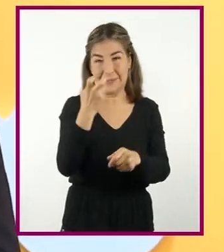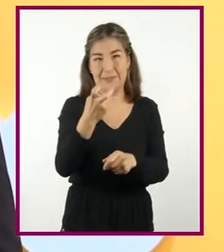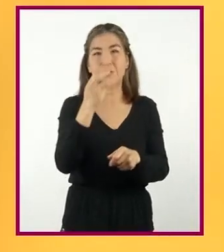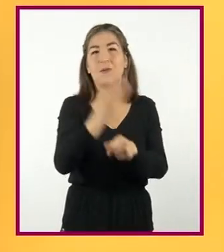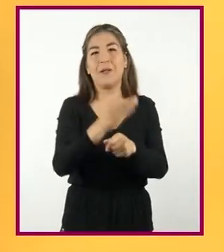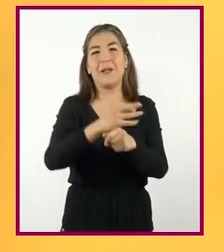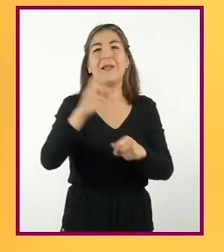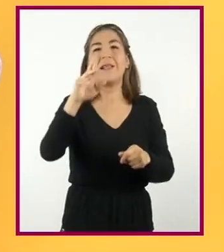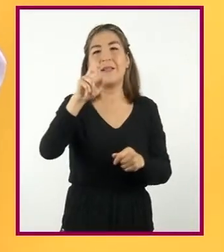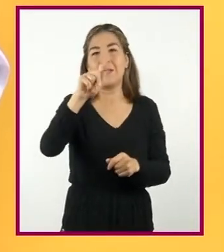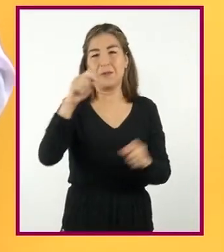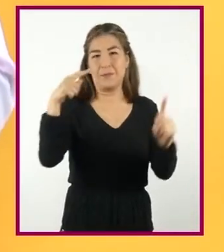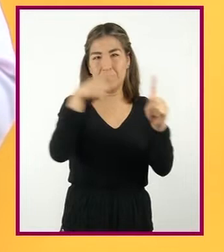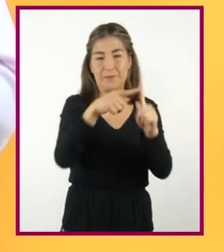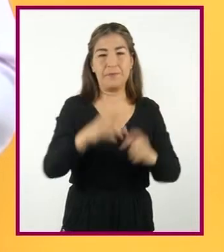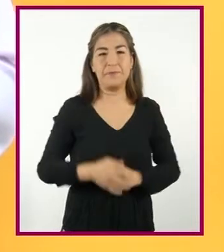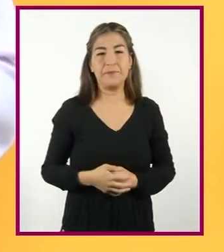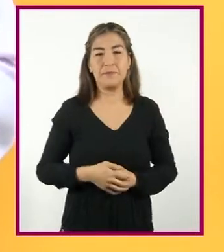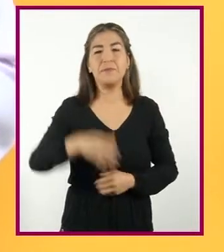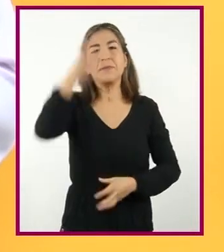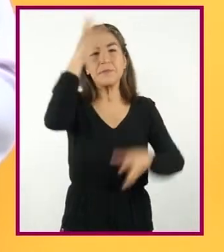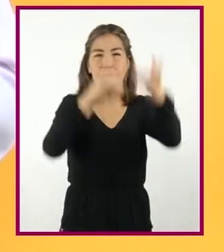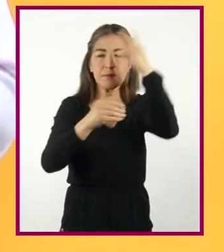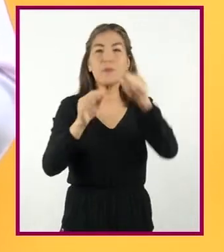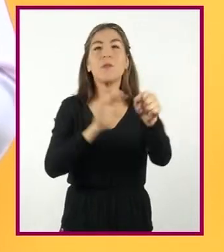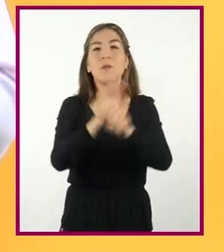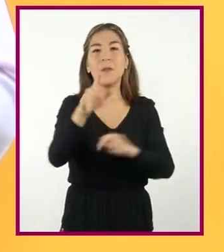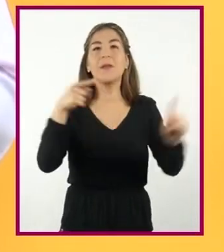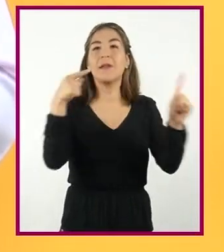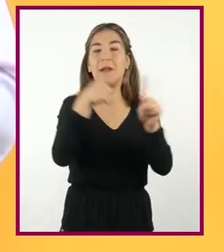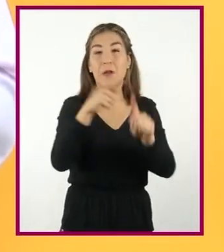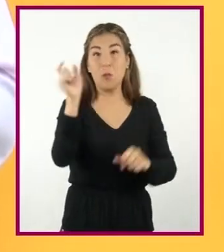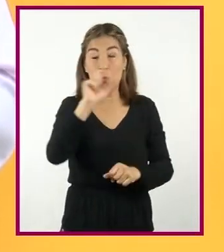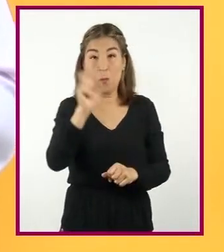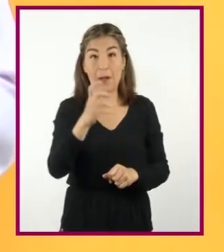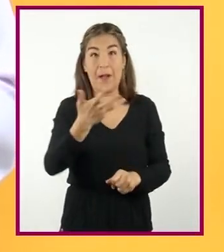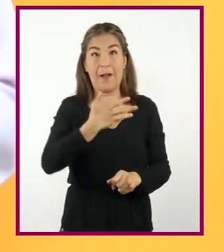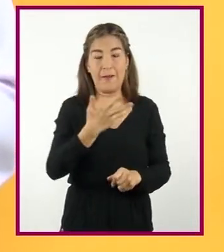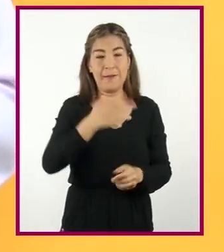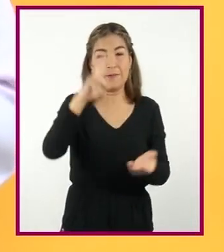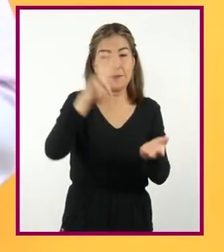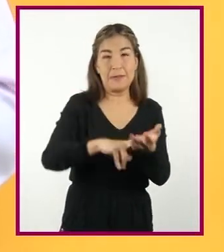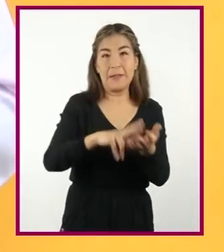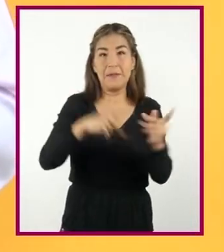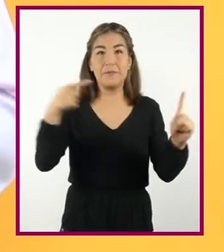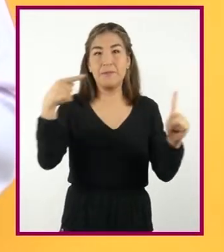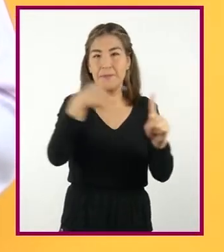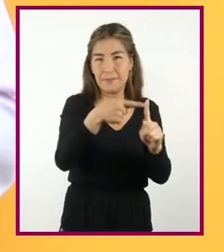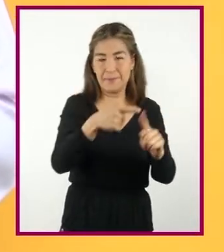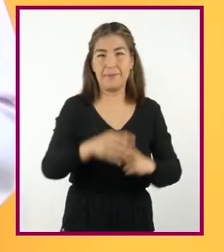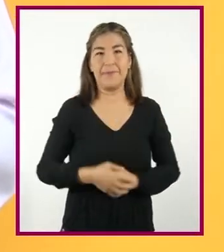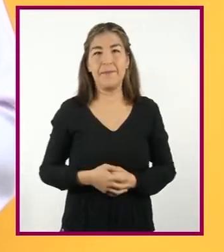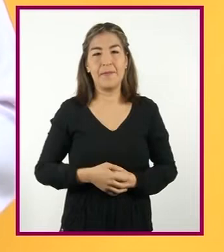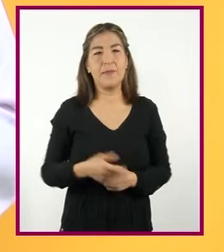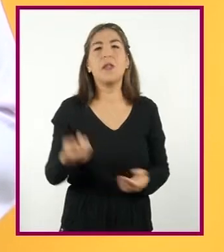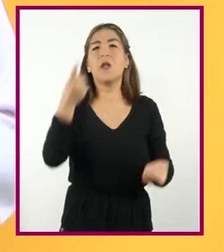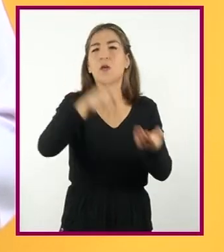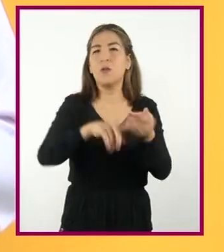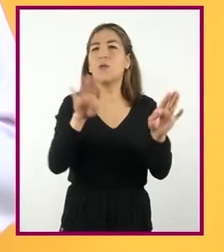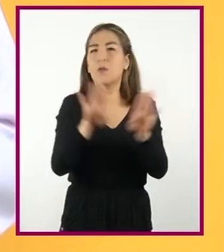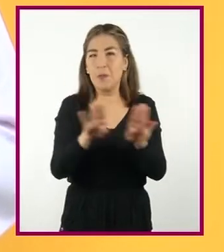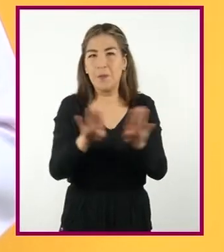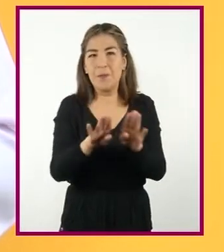retos. Hemos aprendido a identificar cuándo una situación es de proporcionalidad directa a través